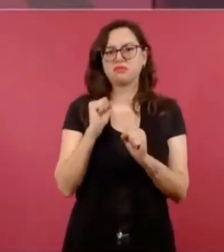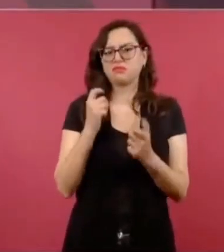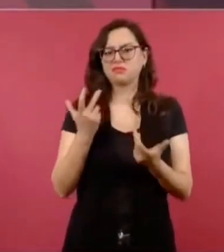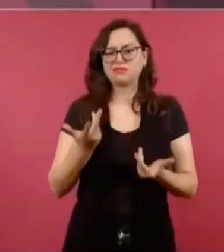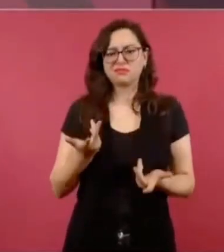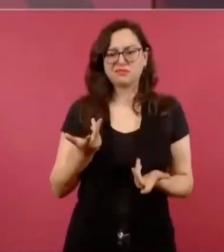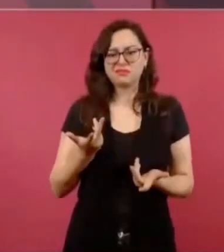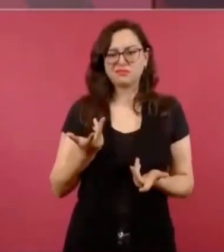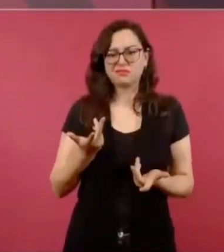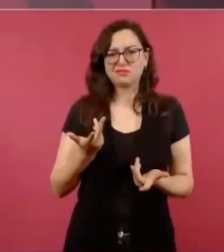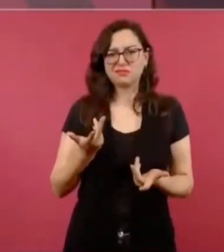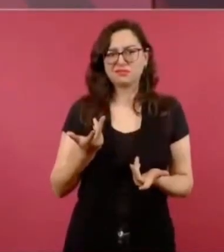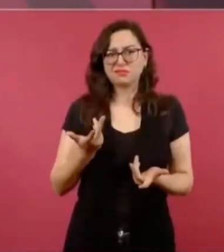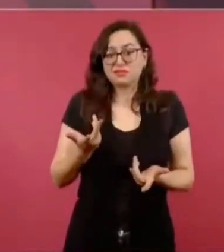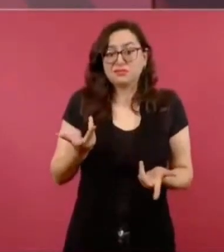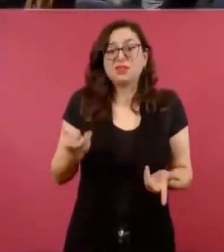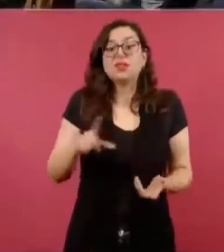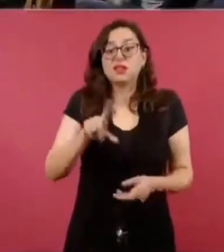uno de los